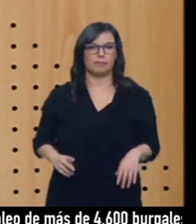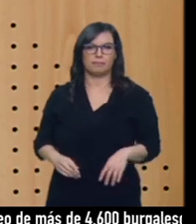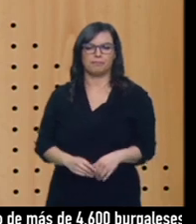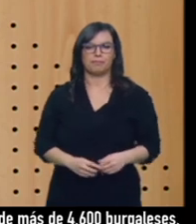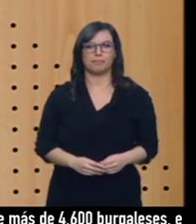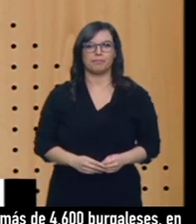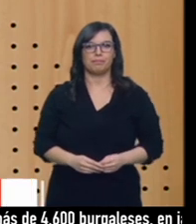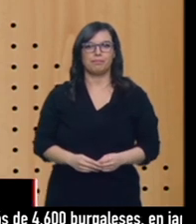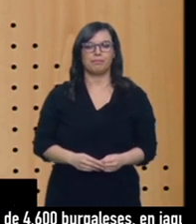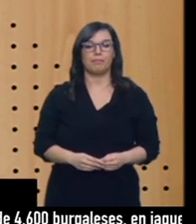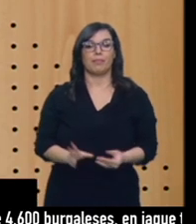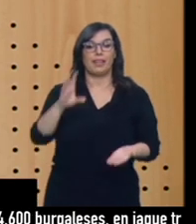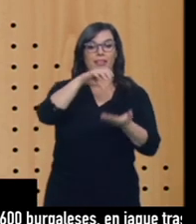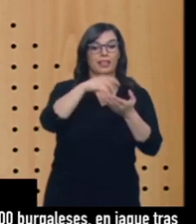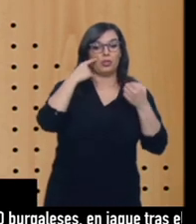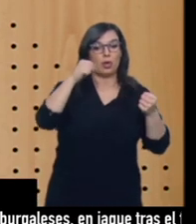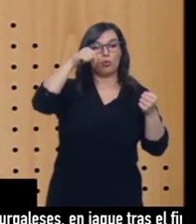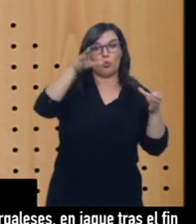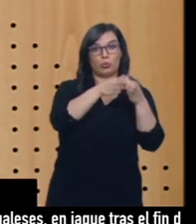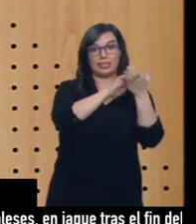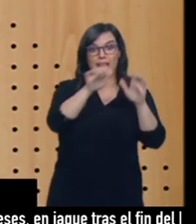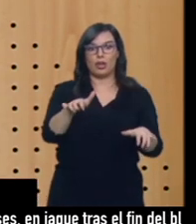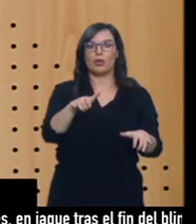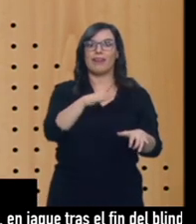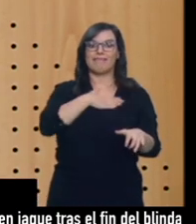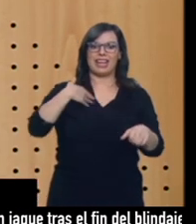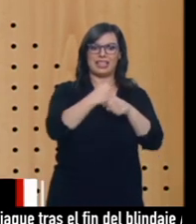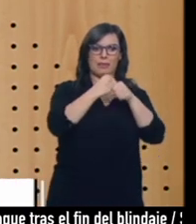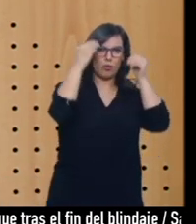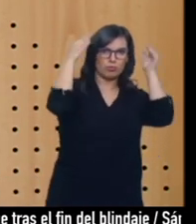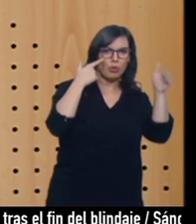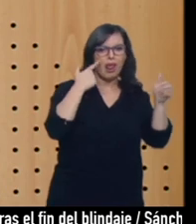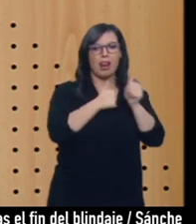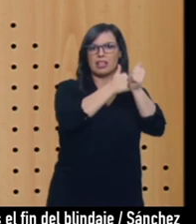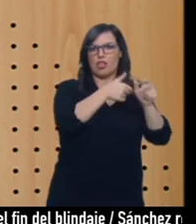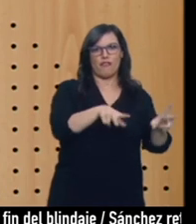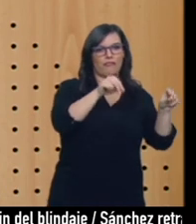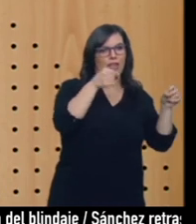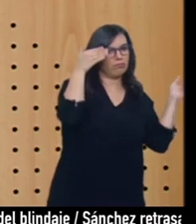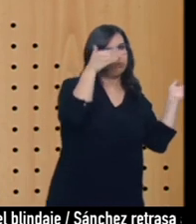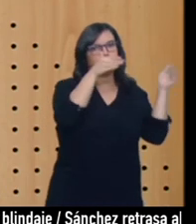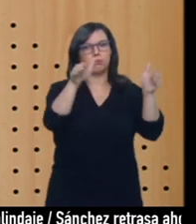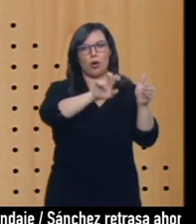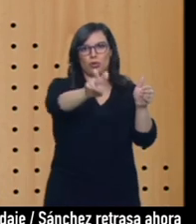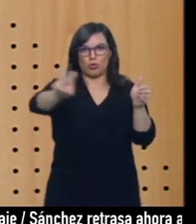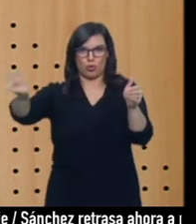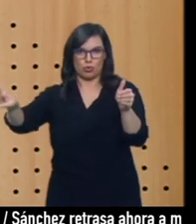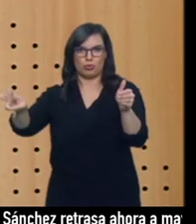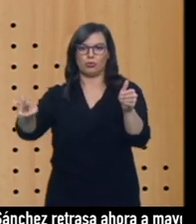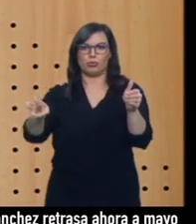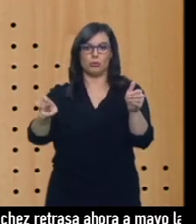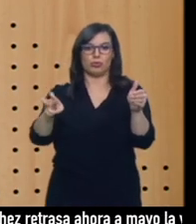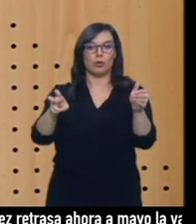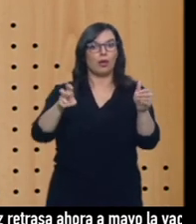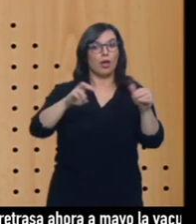La atención primaria de la Junta de Castilla y León pueda descargarse prácticamente, si no en su totalidad, de las